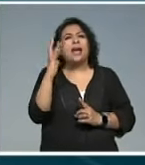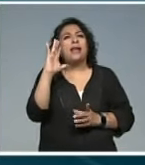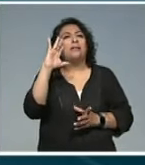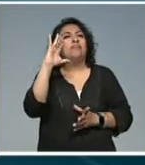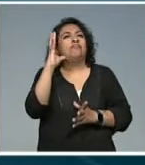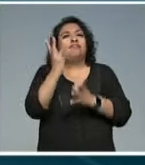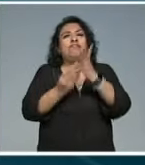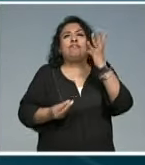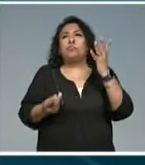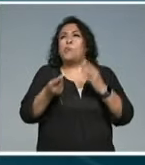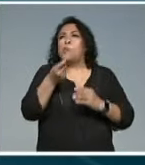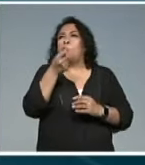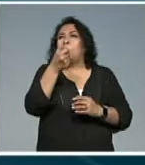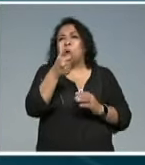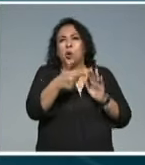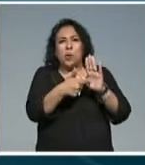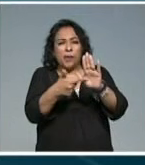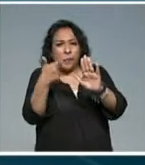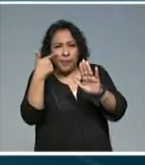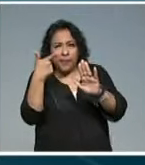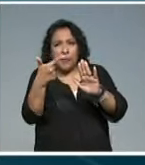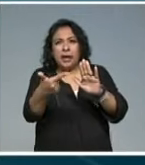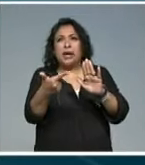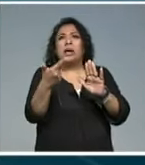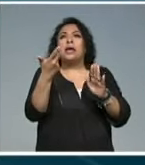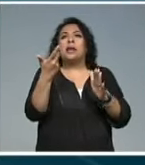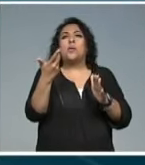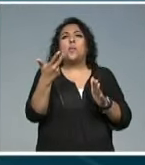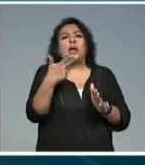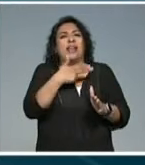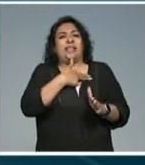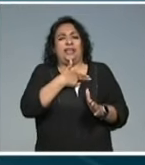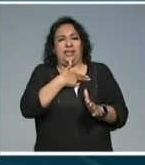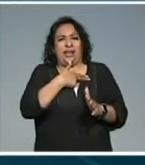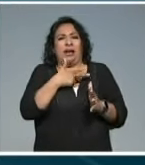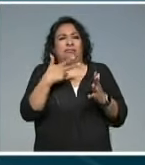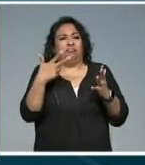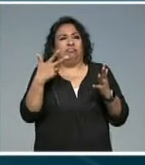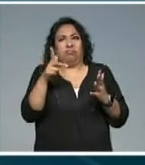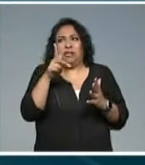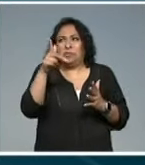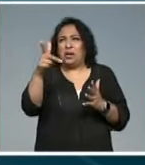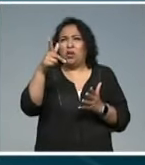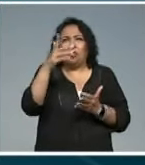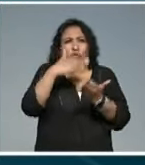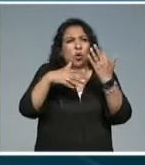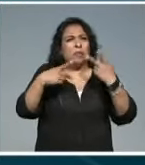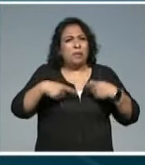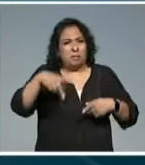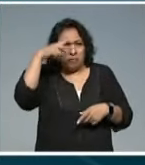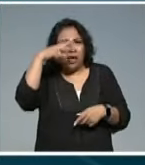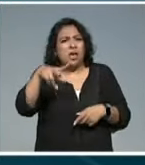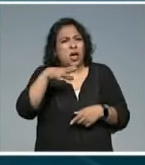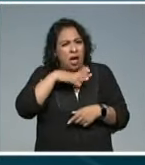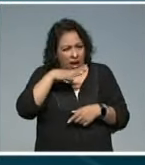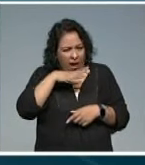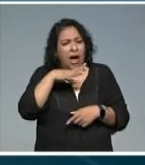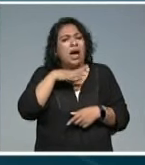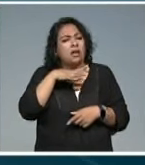la, a relucir una herida espiritual que yo creo que todos los mexicanos y las mexicanas tenemos